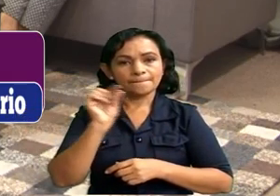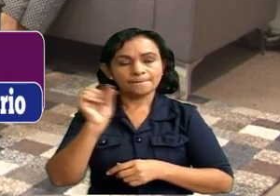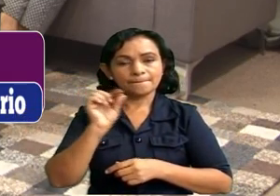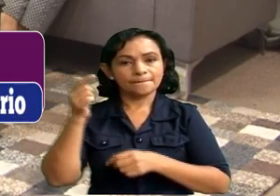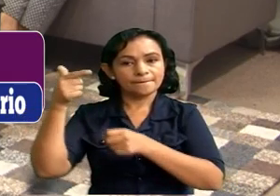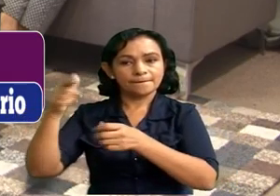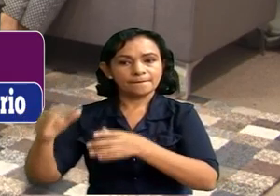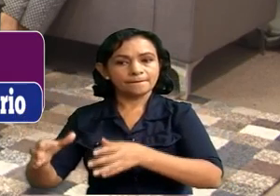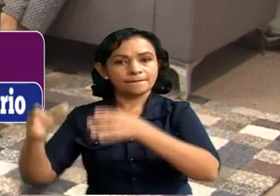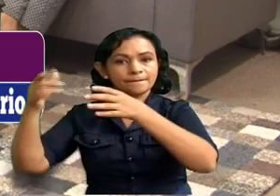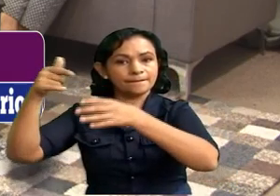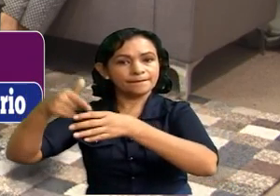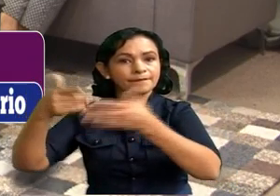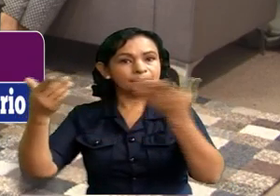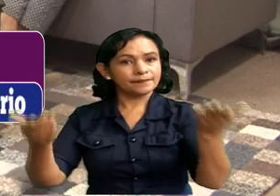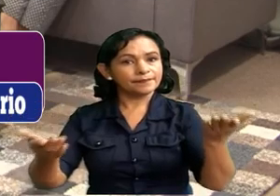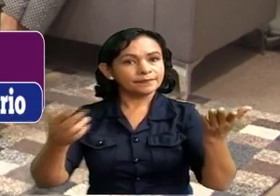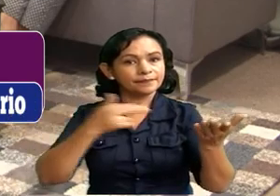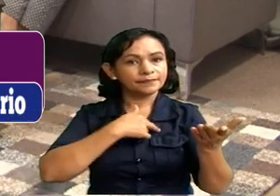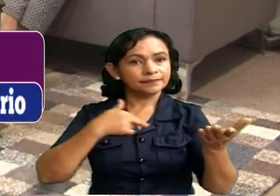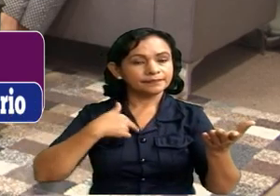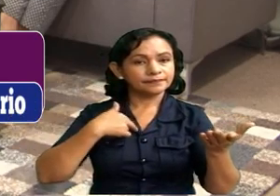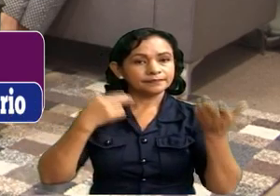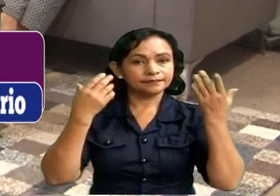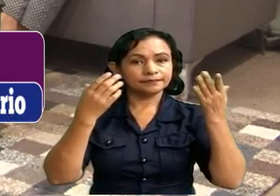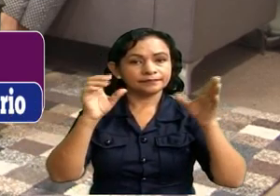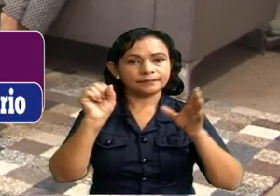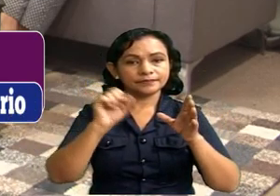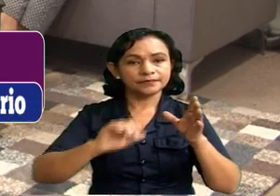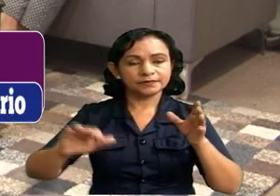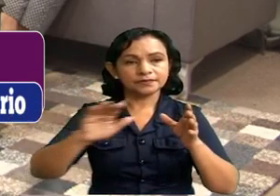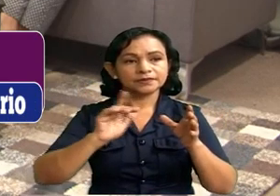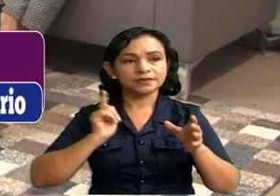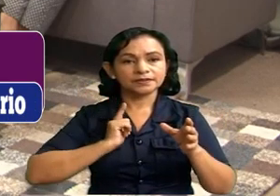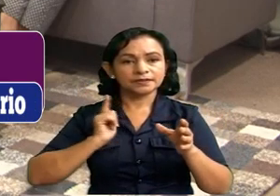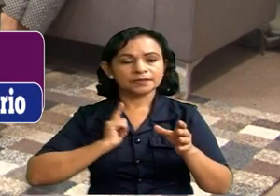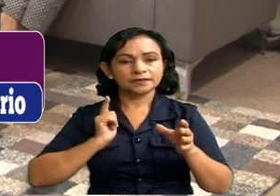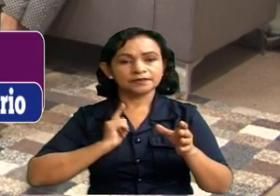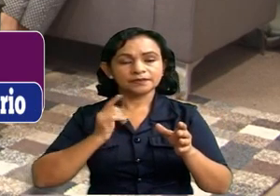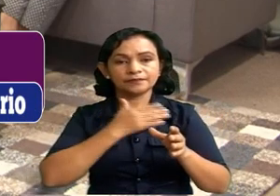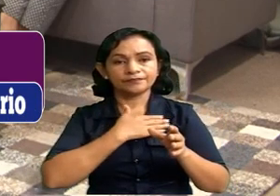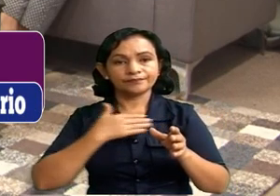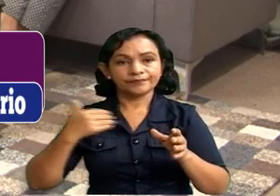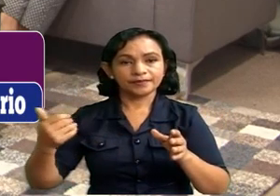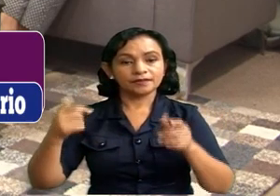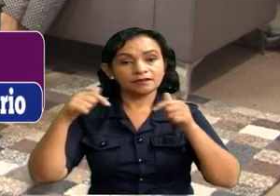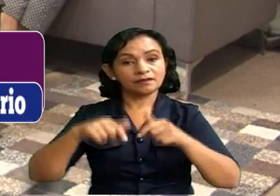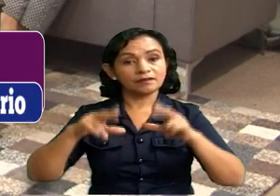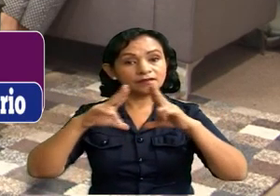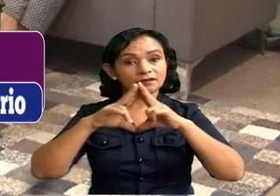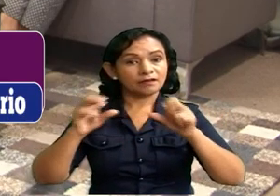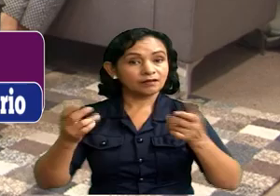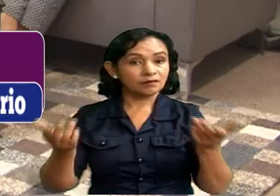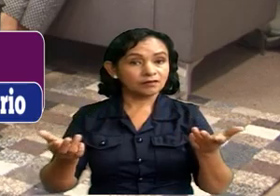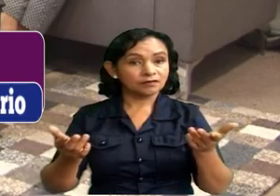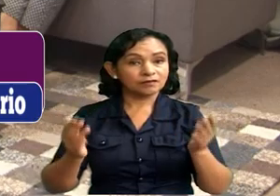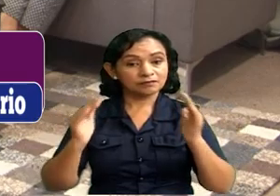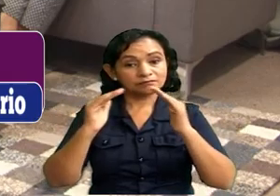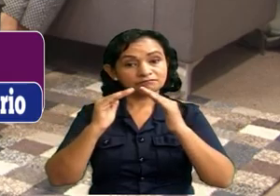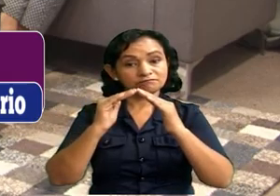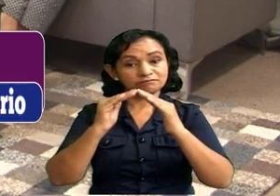permite que los beneficios sociales de ellos sean mayor de alcance que el nuestro. Nosotros estamos entregando